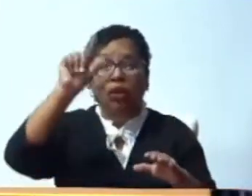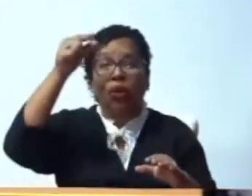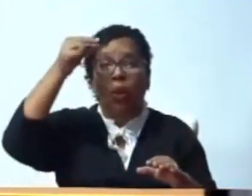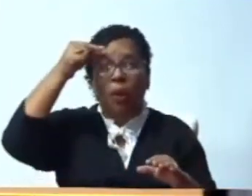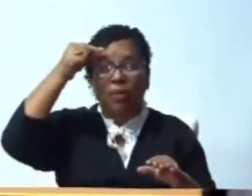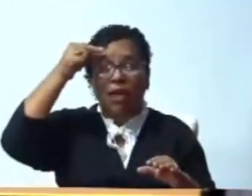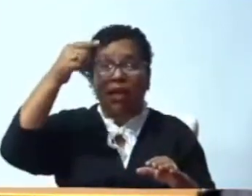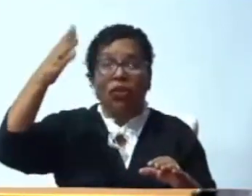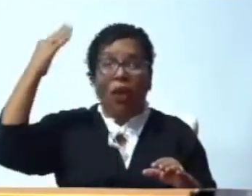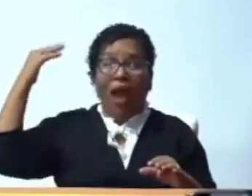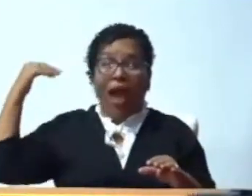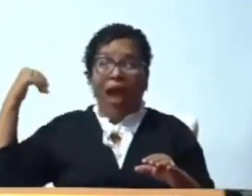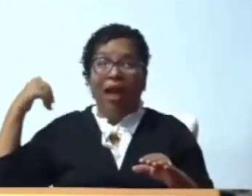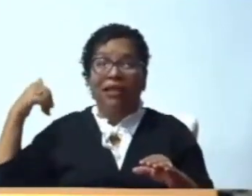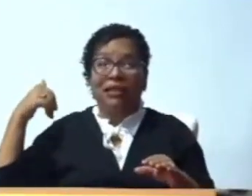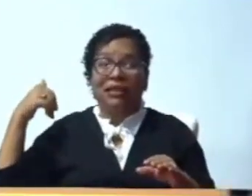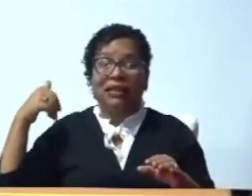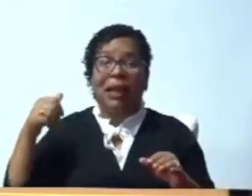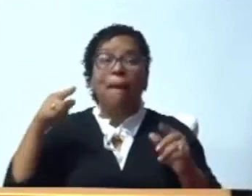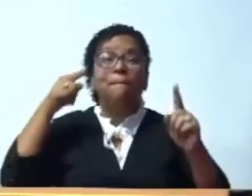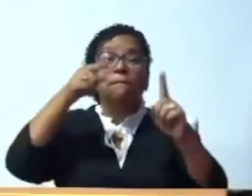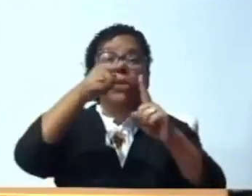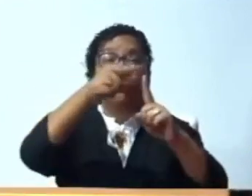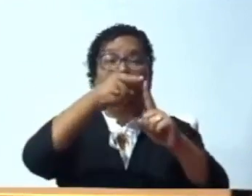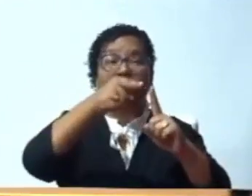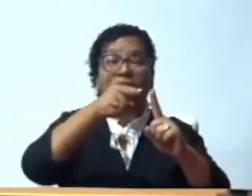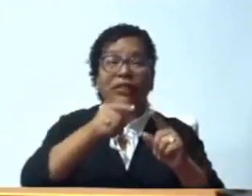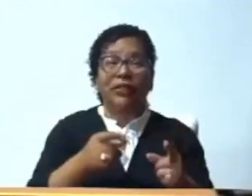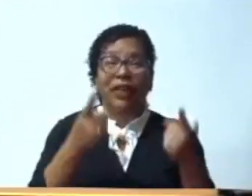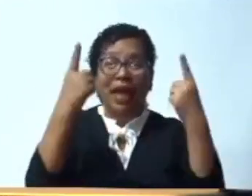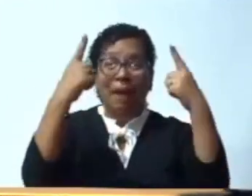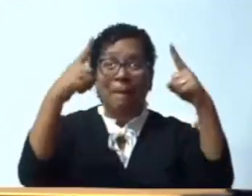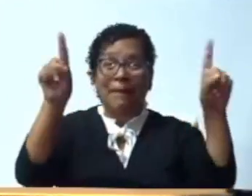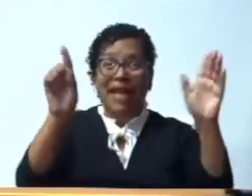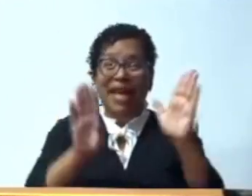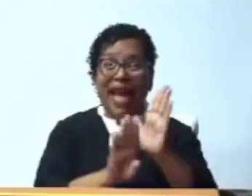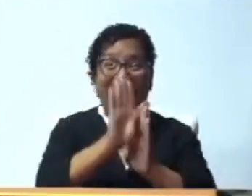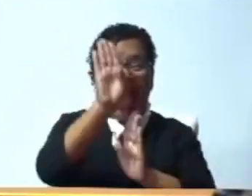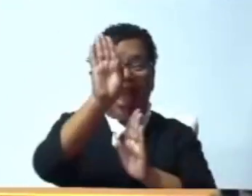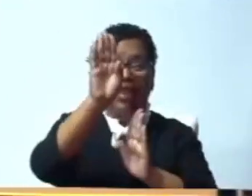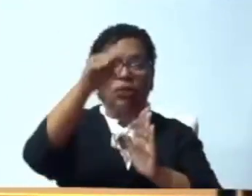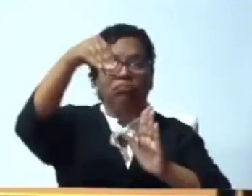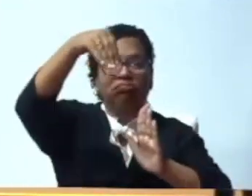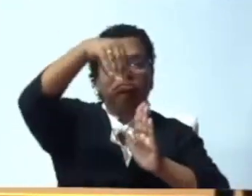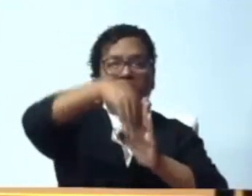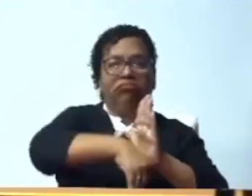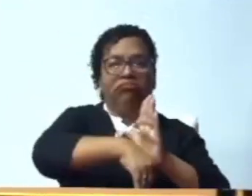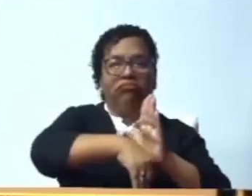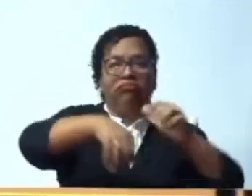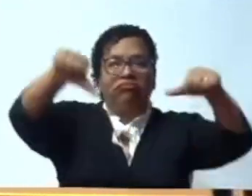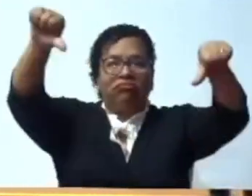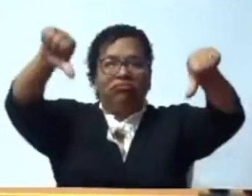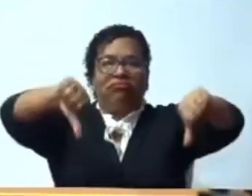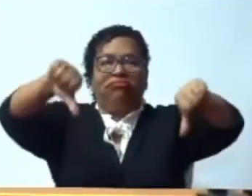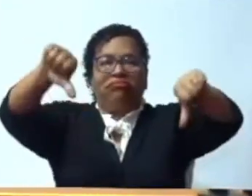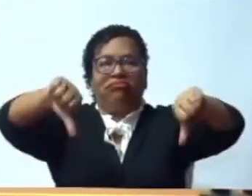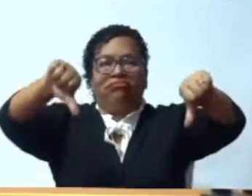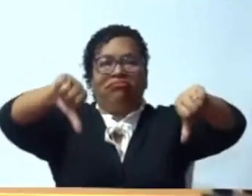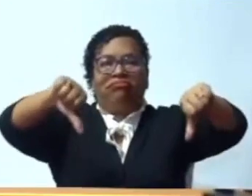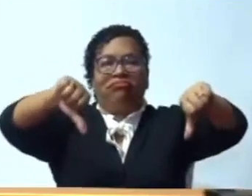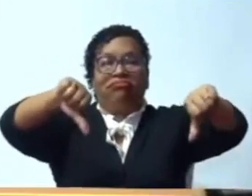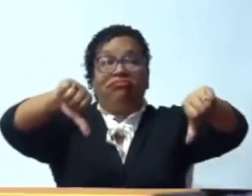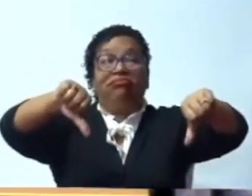procurando destruir la imagen de nuestra organización política el objetivo